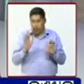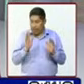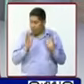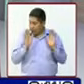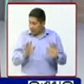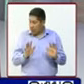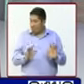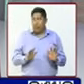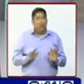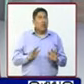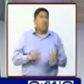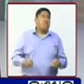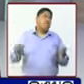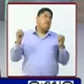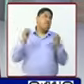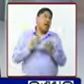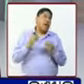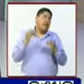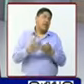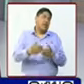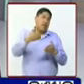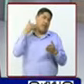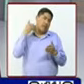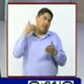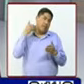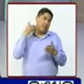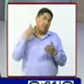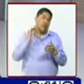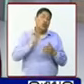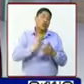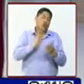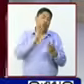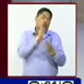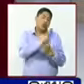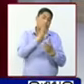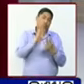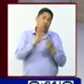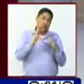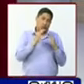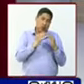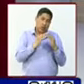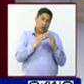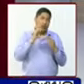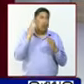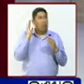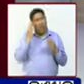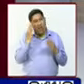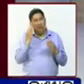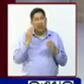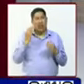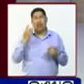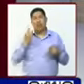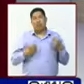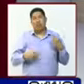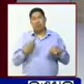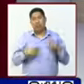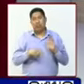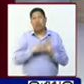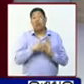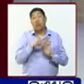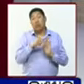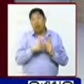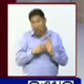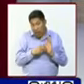a ver, esto incluso va un poco más atrás, sí, en el hogar. Al parecer, una discusión, una época, porque las notas también en